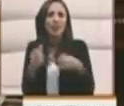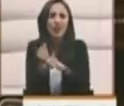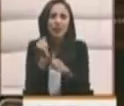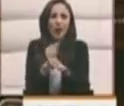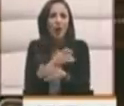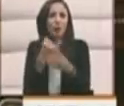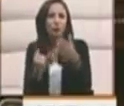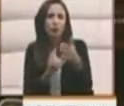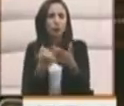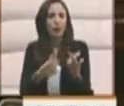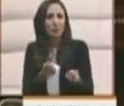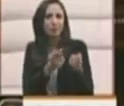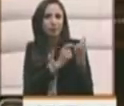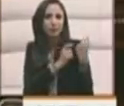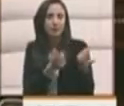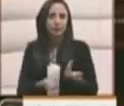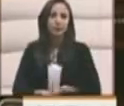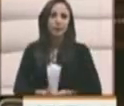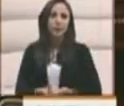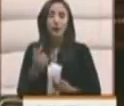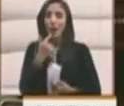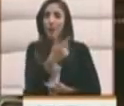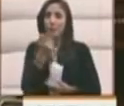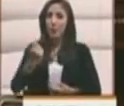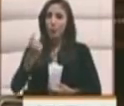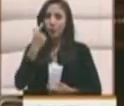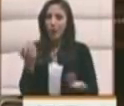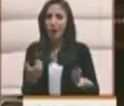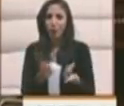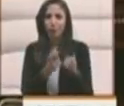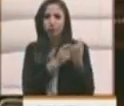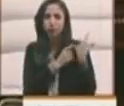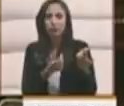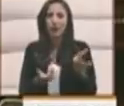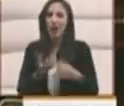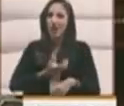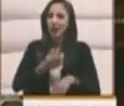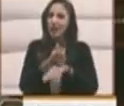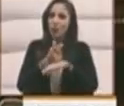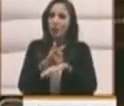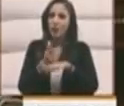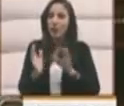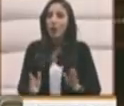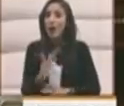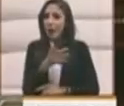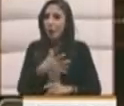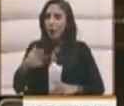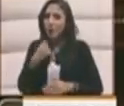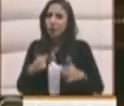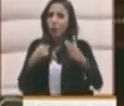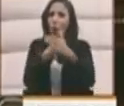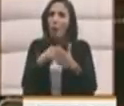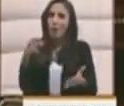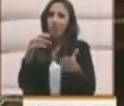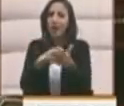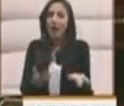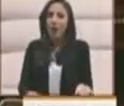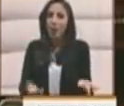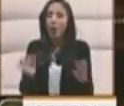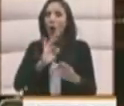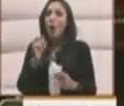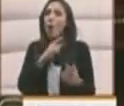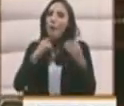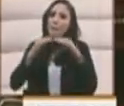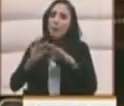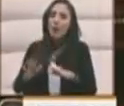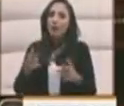¿Para qué? Para tenderle la cama y prepararle las condiciones a una invasión gringa, a un golpe de Estado o al asesinato del presidente